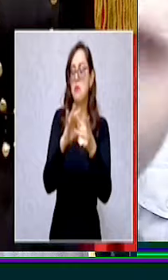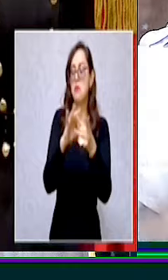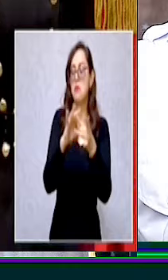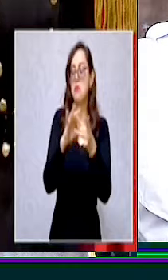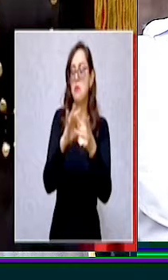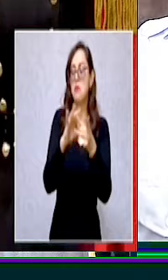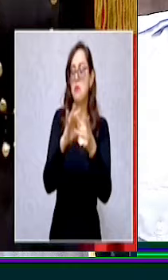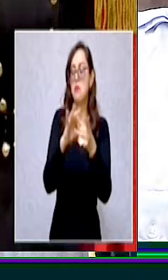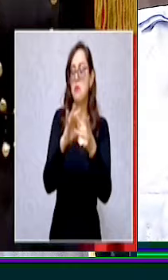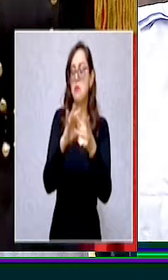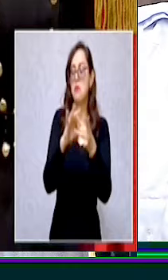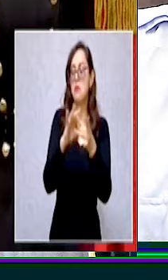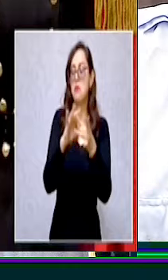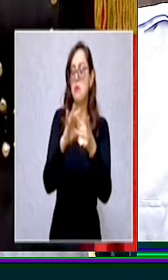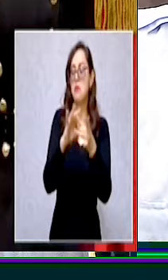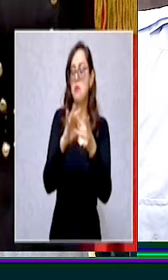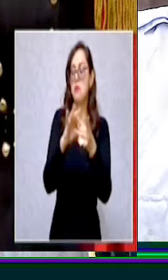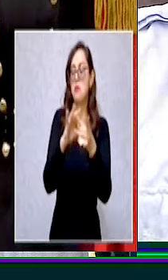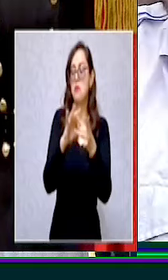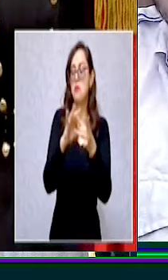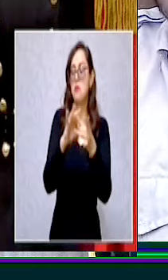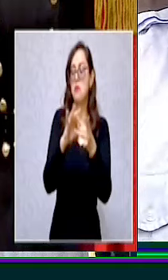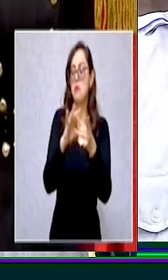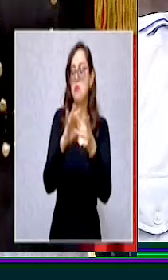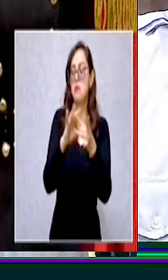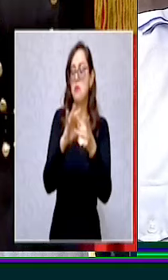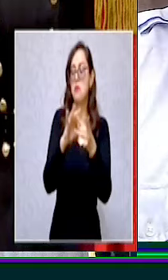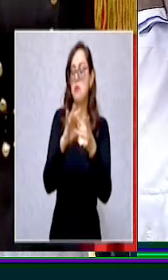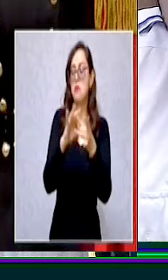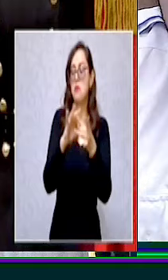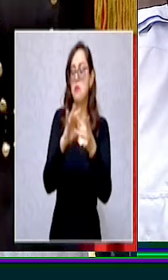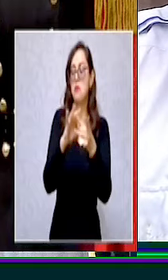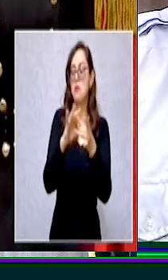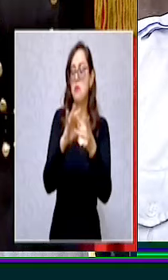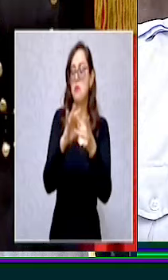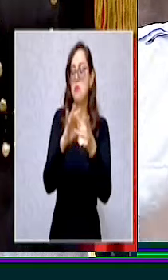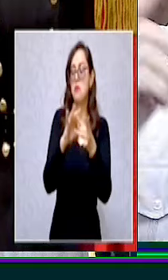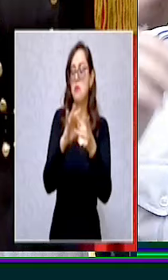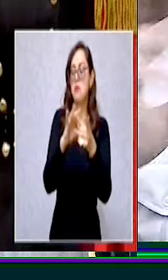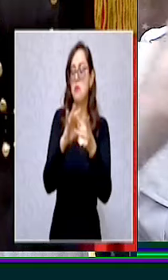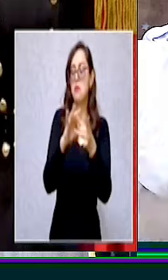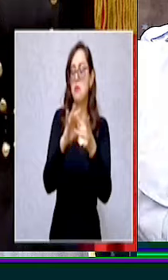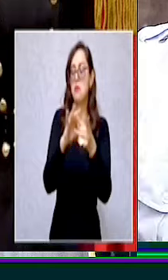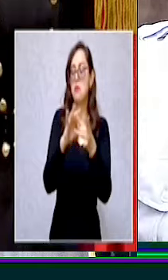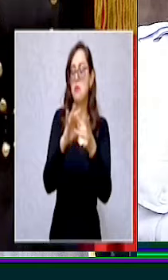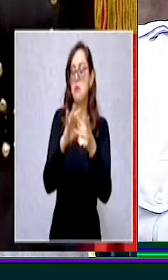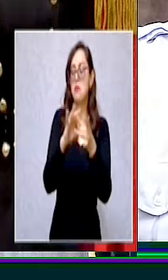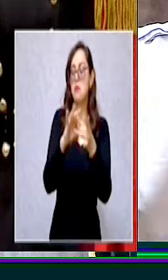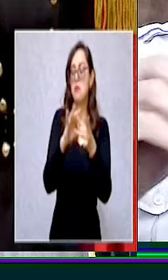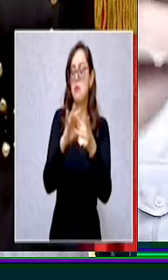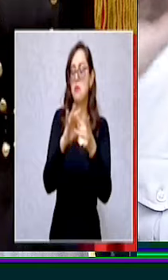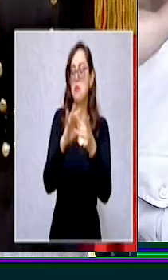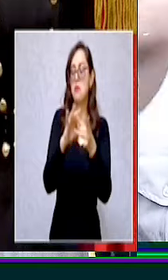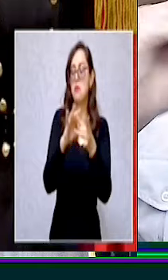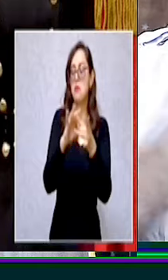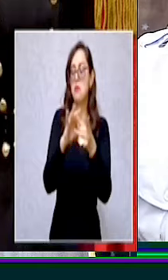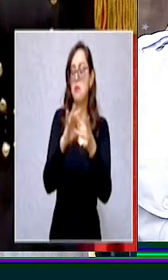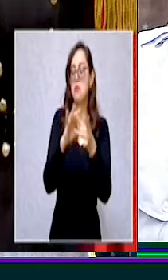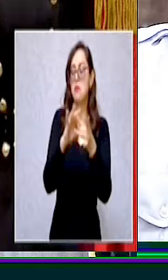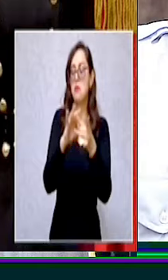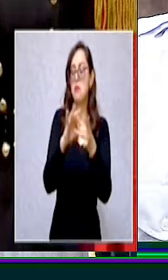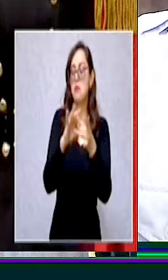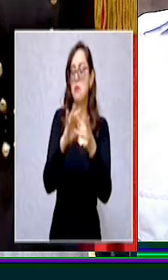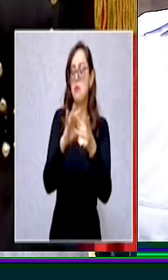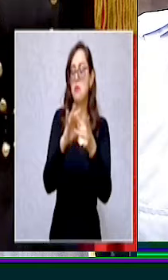yo estoy como Mora informa en todas mis redes sociales les pido principalmente seguirme en next